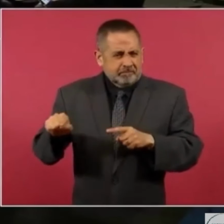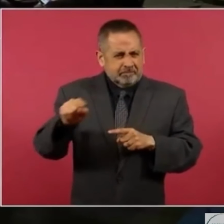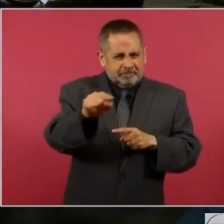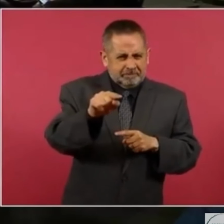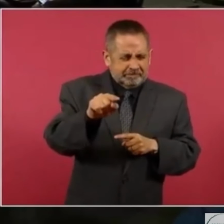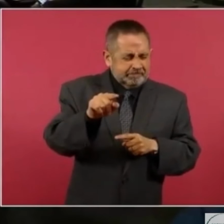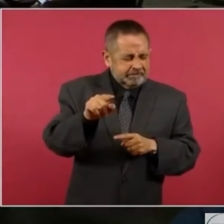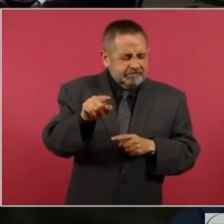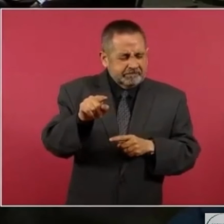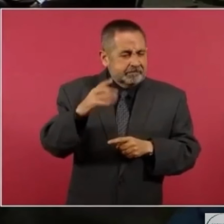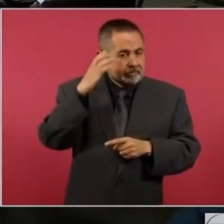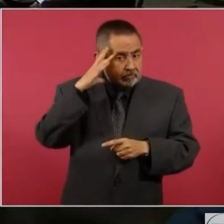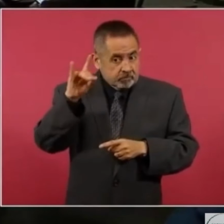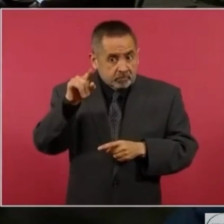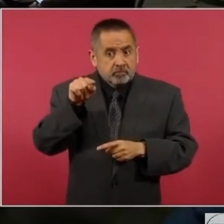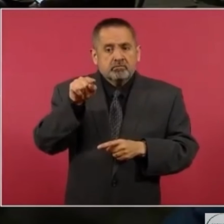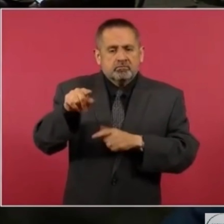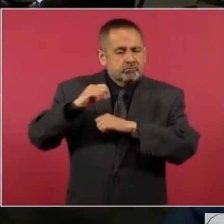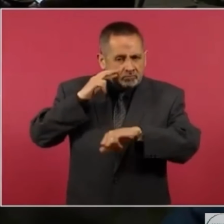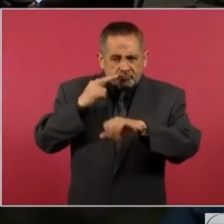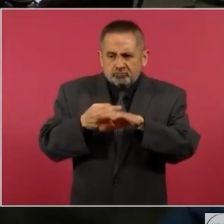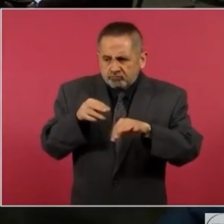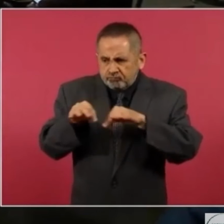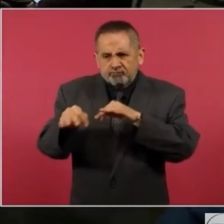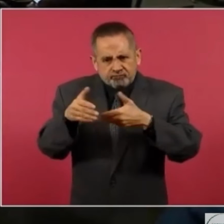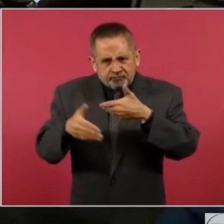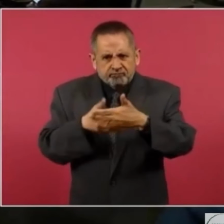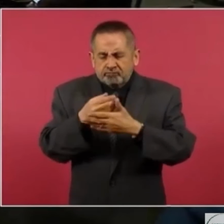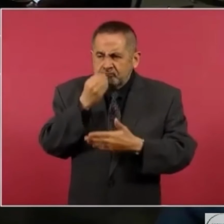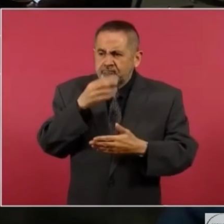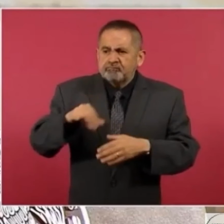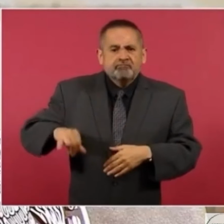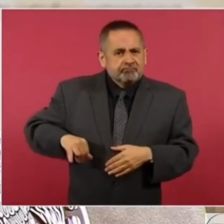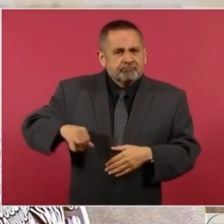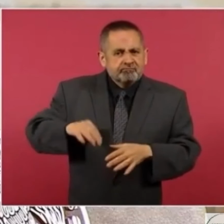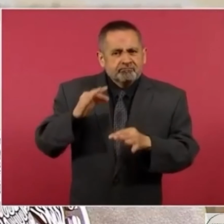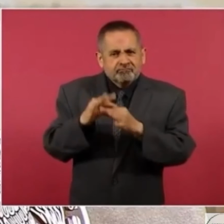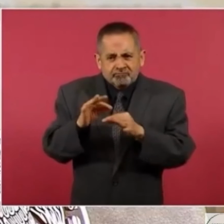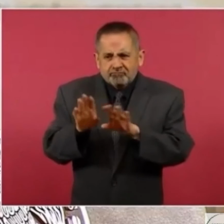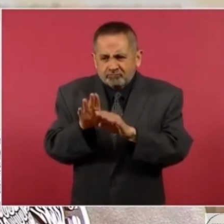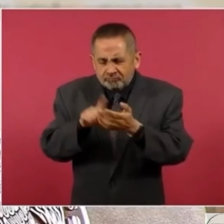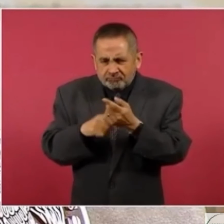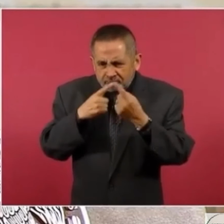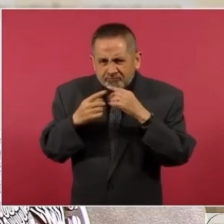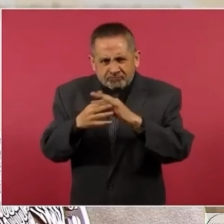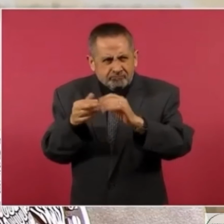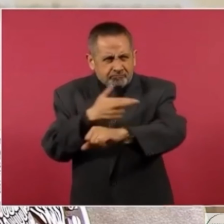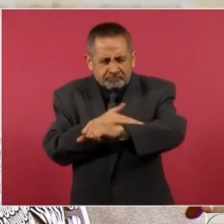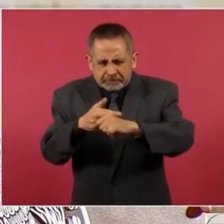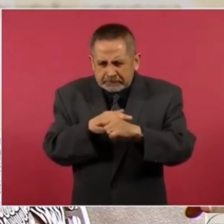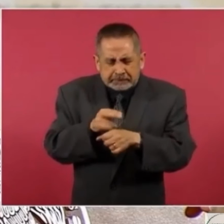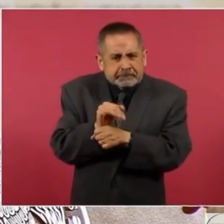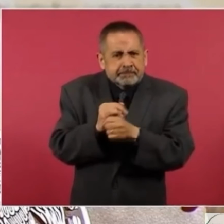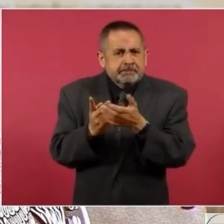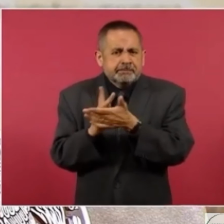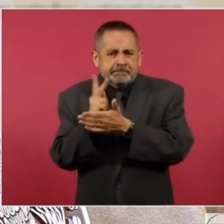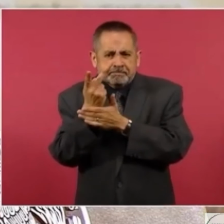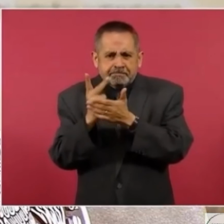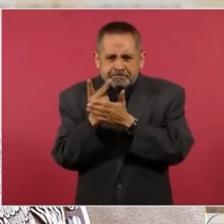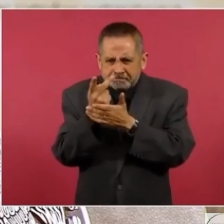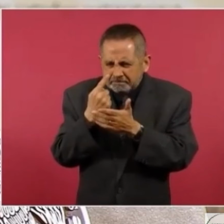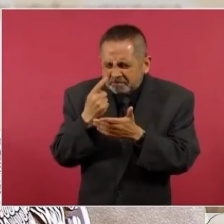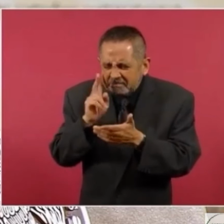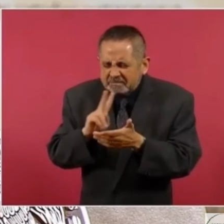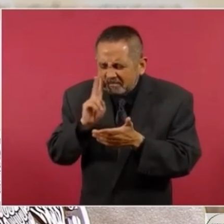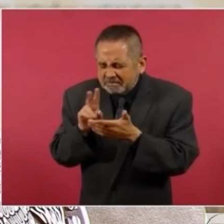está en Cuernavaca, han hecho trabajo muy interesante de catalogación de las distintas plantas